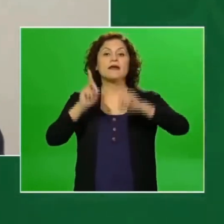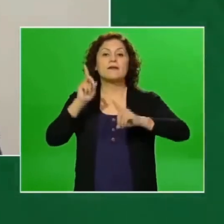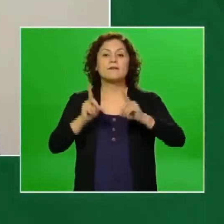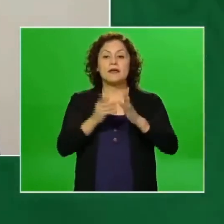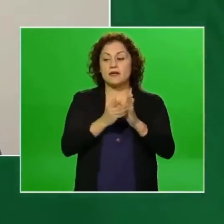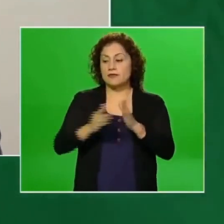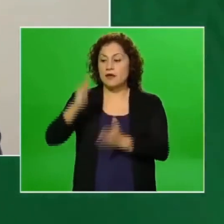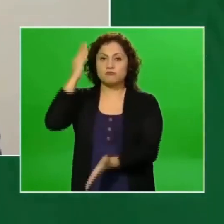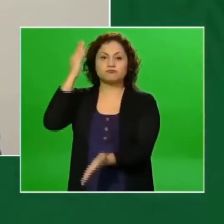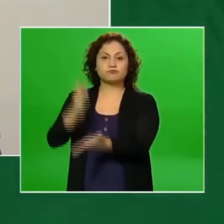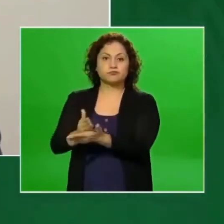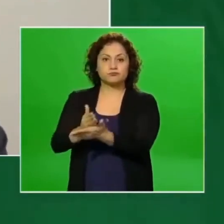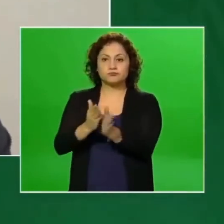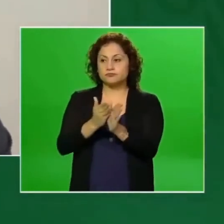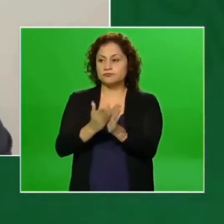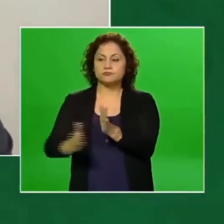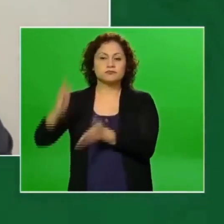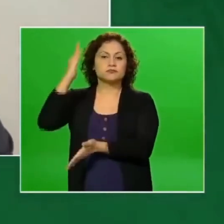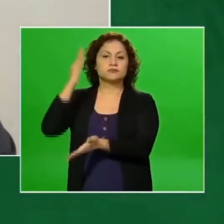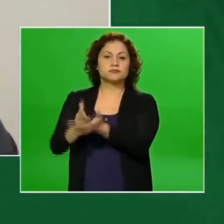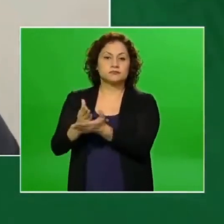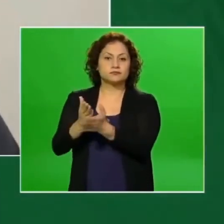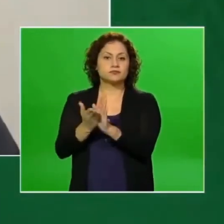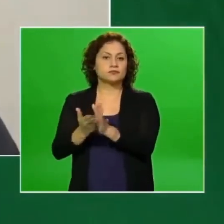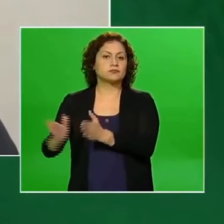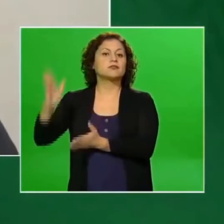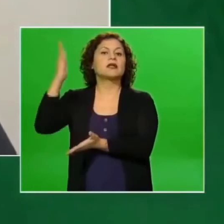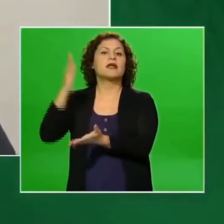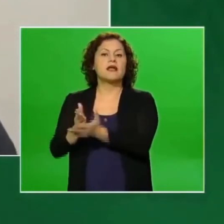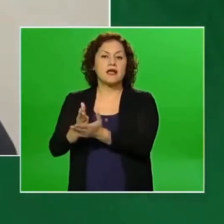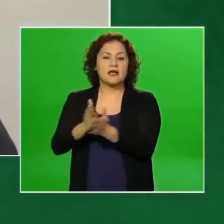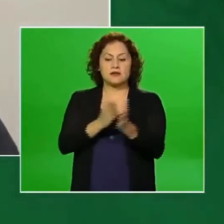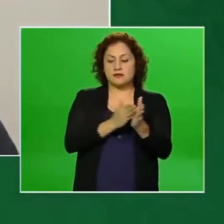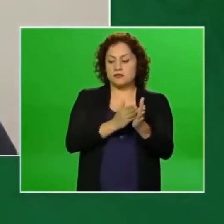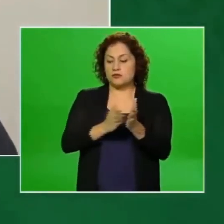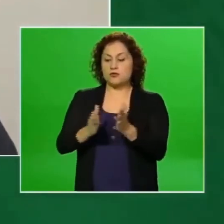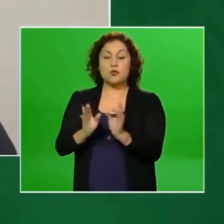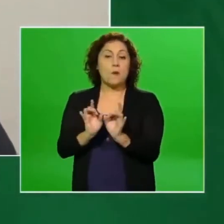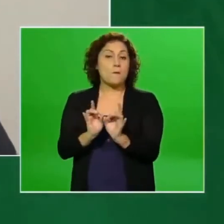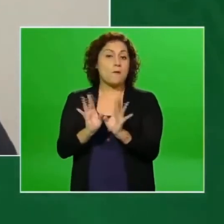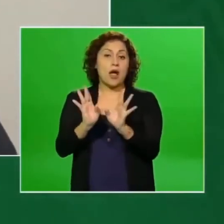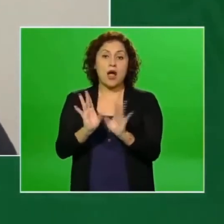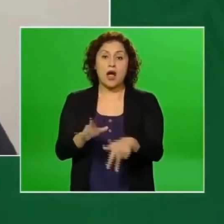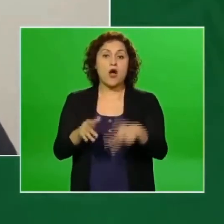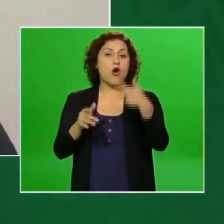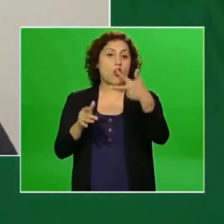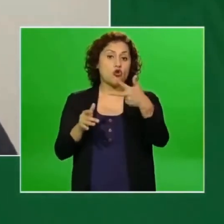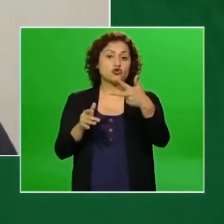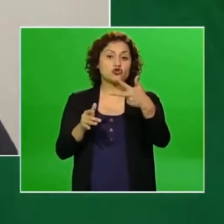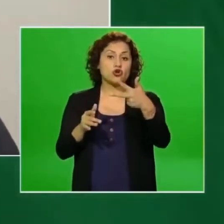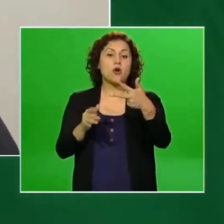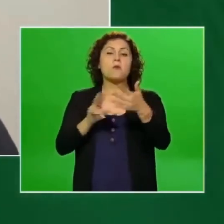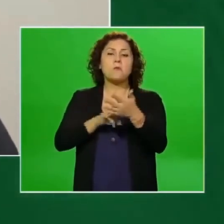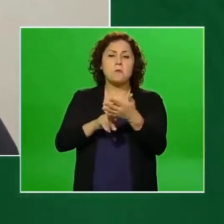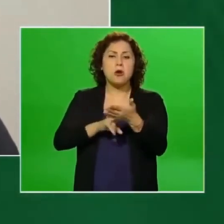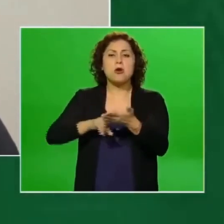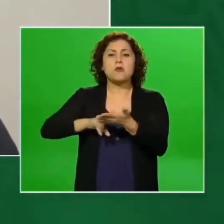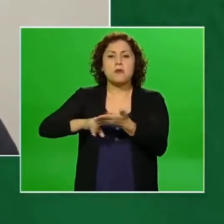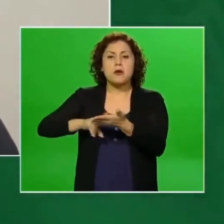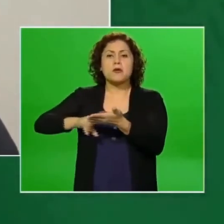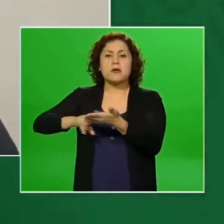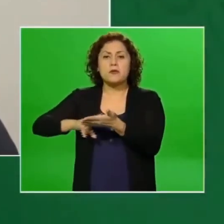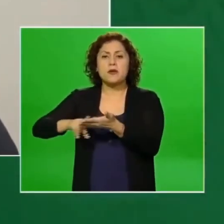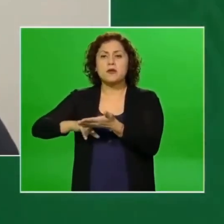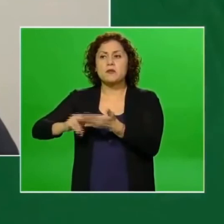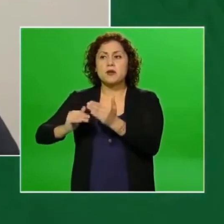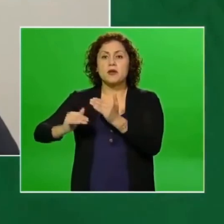riesgo, entonces es cuando se define su riesgo para las siguientes 2 semanas. Entonces, dentro de este comportamiento ondulante de Campeche, llegó un